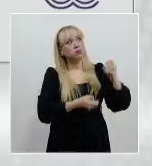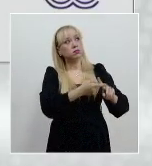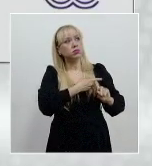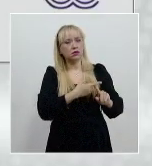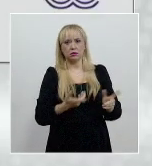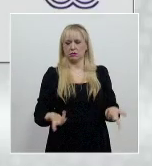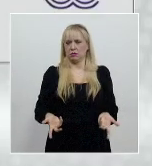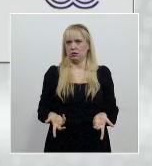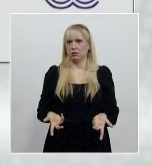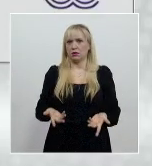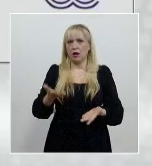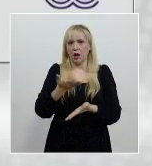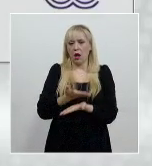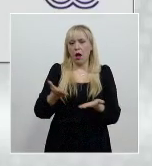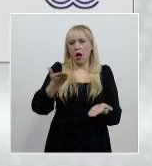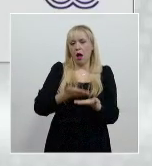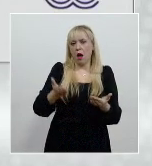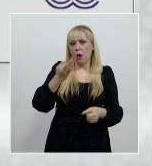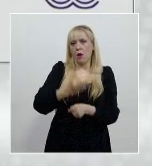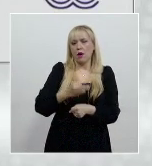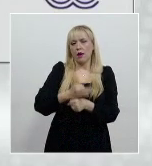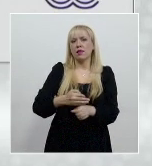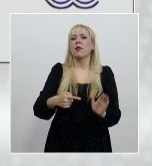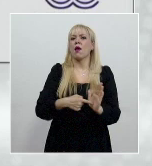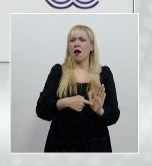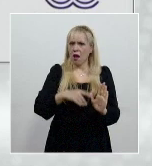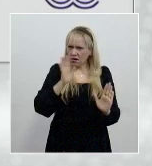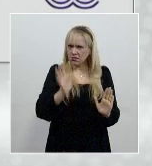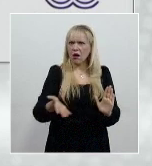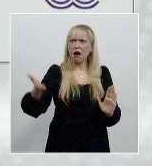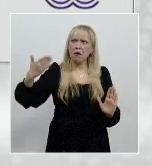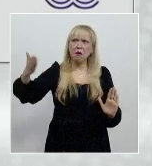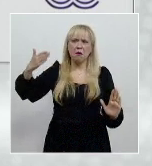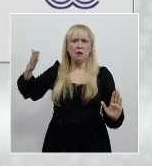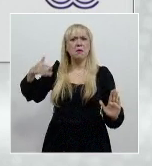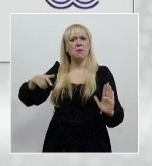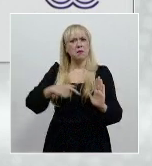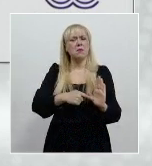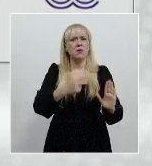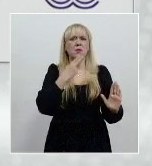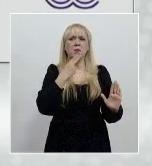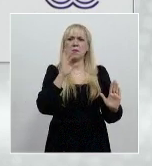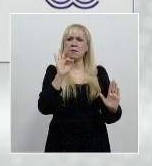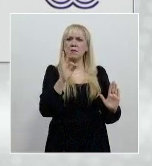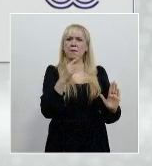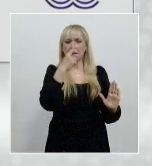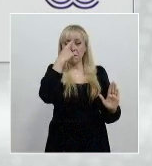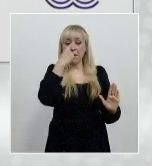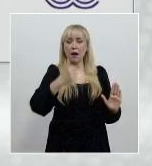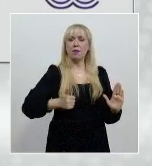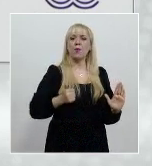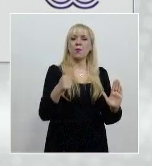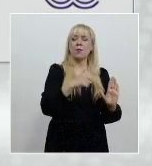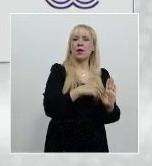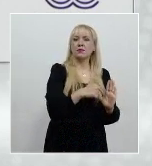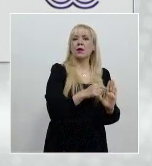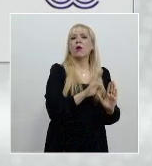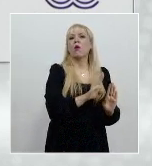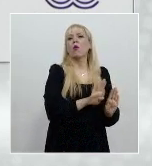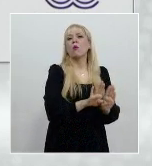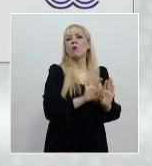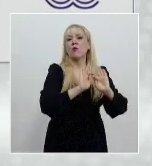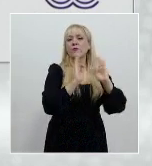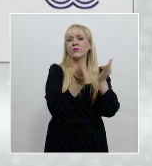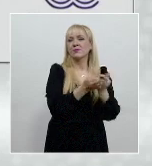El hecho de que hasta hoy pues sea un mecanismo que ha sido utilizado, eso no lo podemos negar, que ha